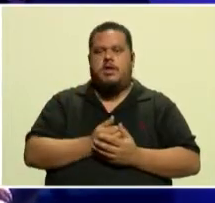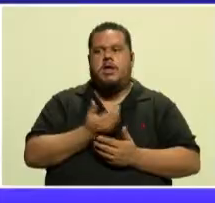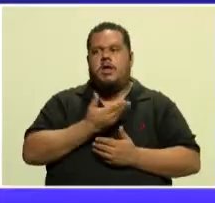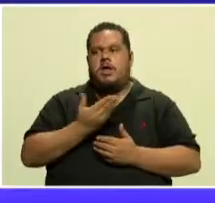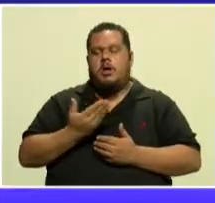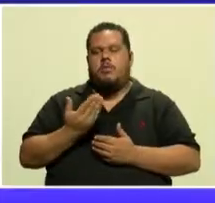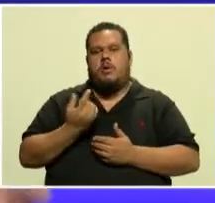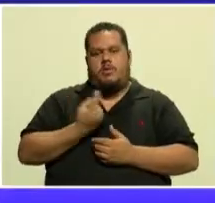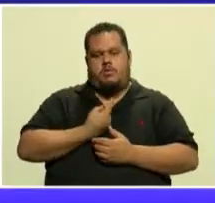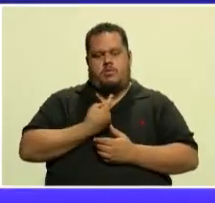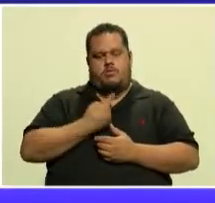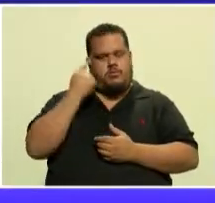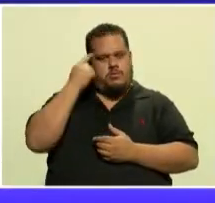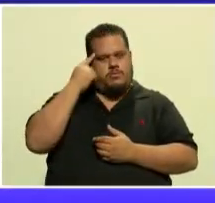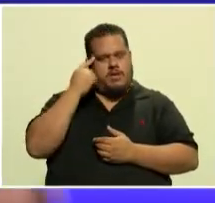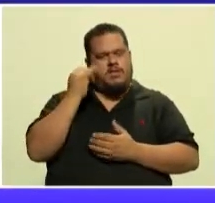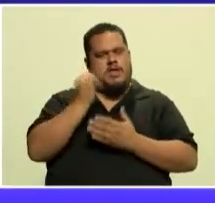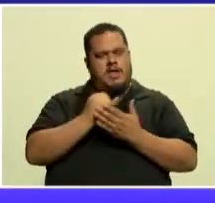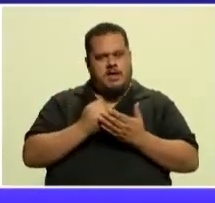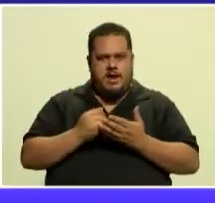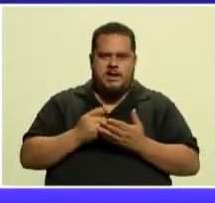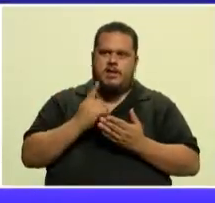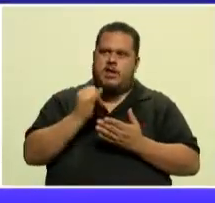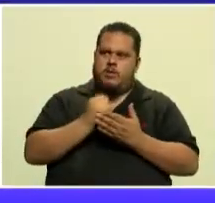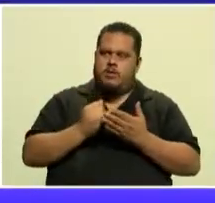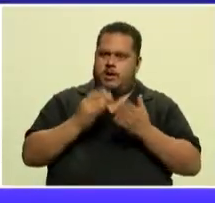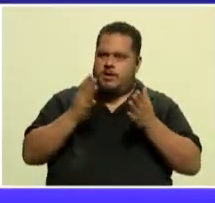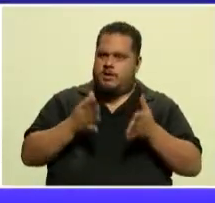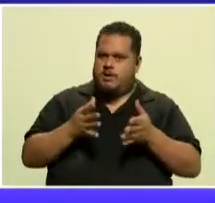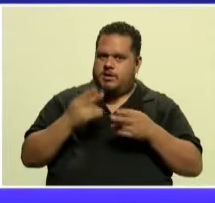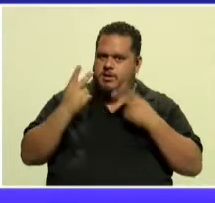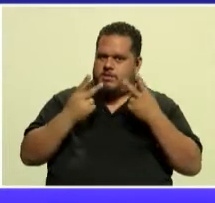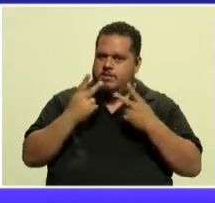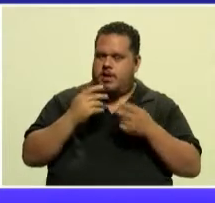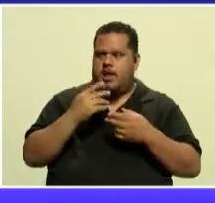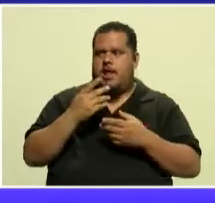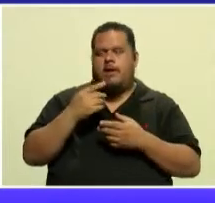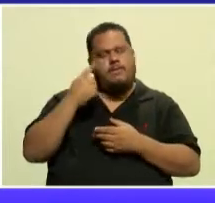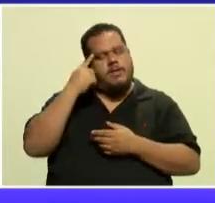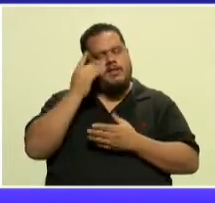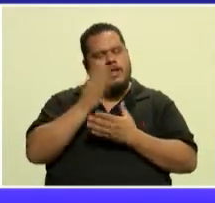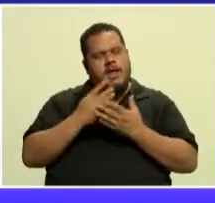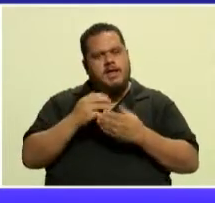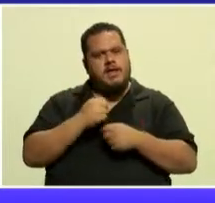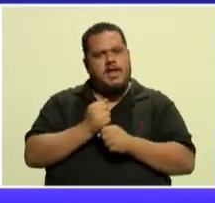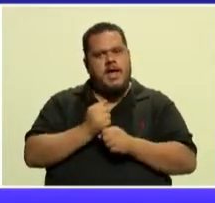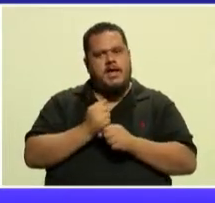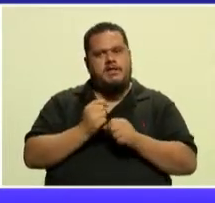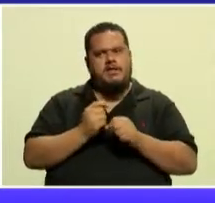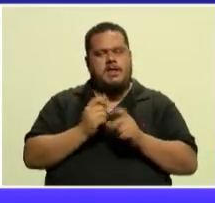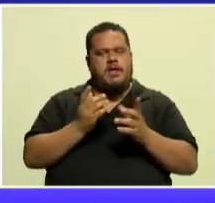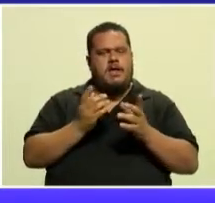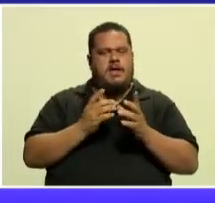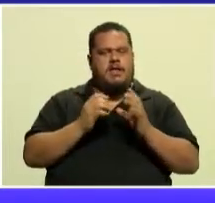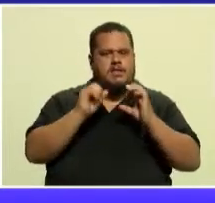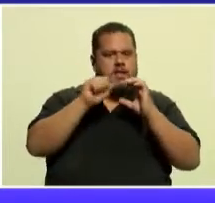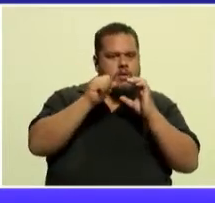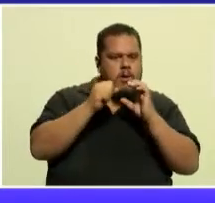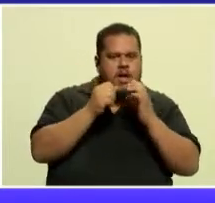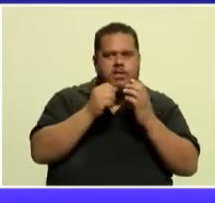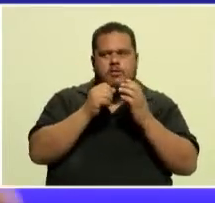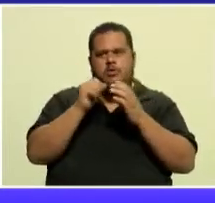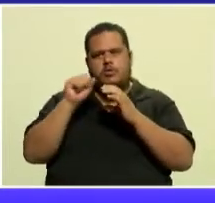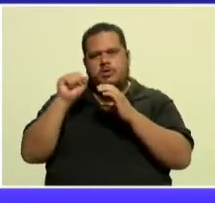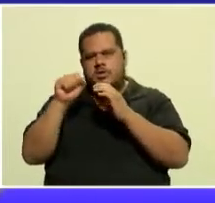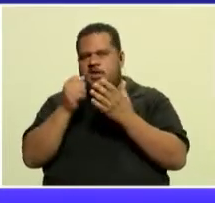cuando uno piensa en arte, en un artista visual, piensa en alguien que hace cuadros o que hace fotografía o que hace cine. Y aquí